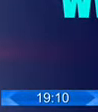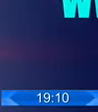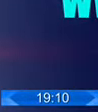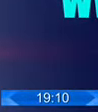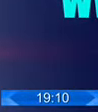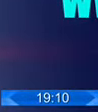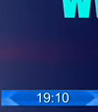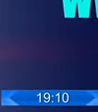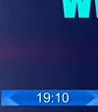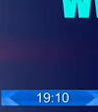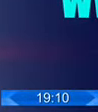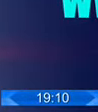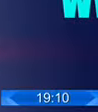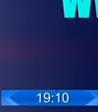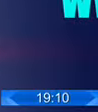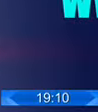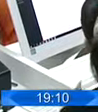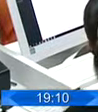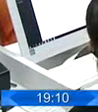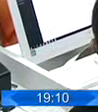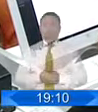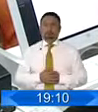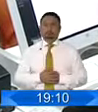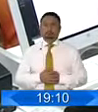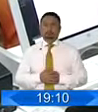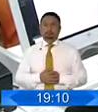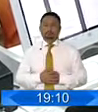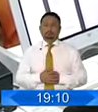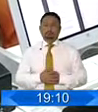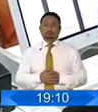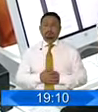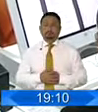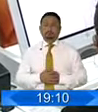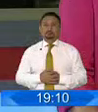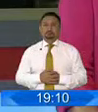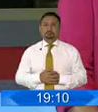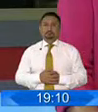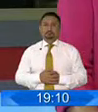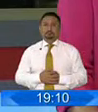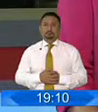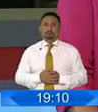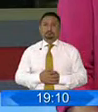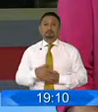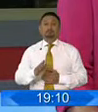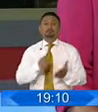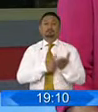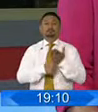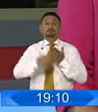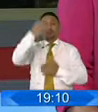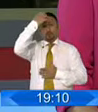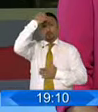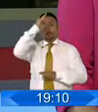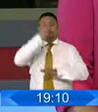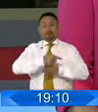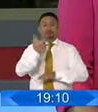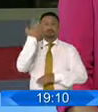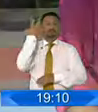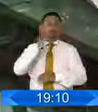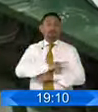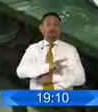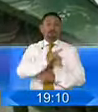www.quito.gob.es, usted podrá consultar el valor a pagar, informó Sofía Vintimilla. El Ministerio de Educación dispuso los días que